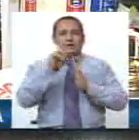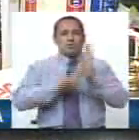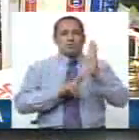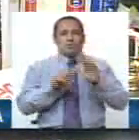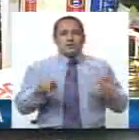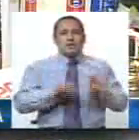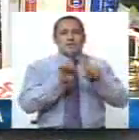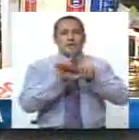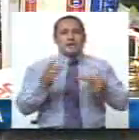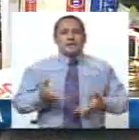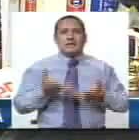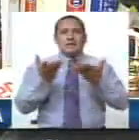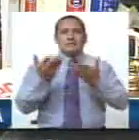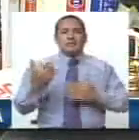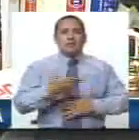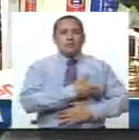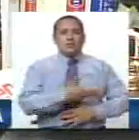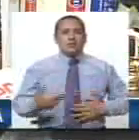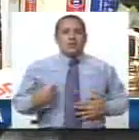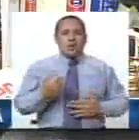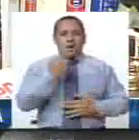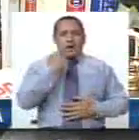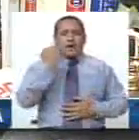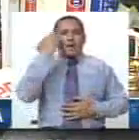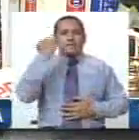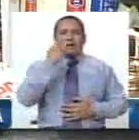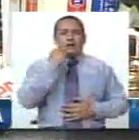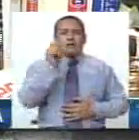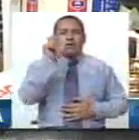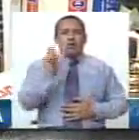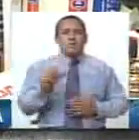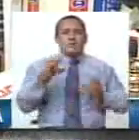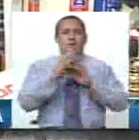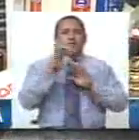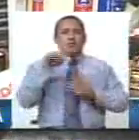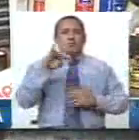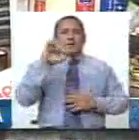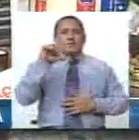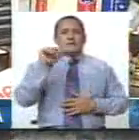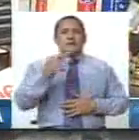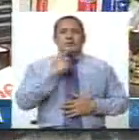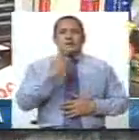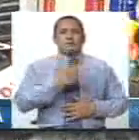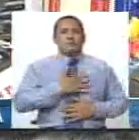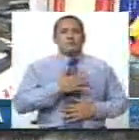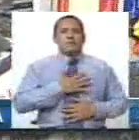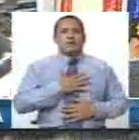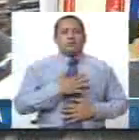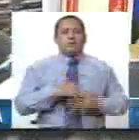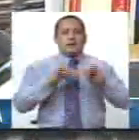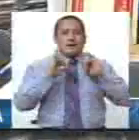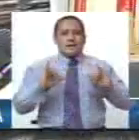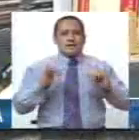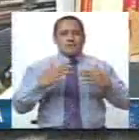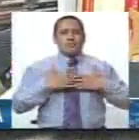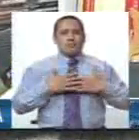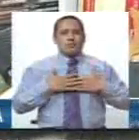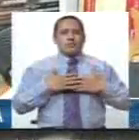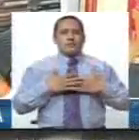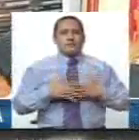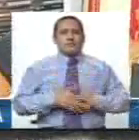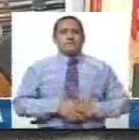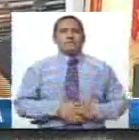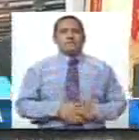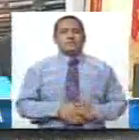resolución que le da este gobernador aprista, es que Guanilo se convierte, entre comillas, en propietario o en posesionario de esta propiedad,